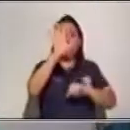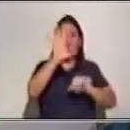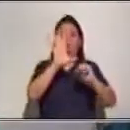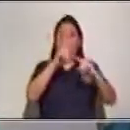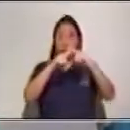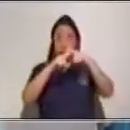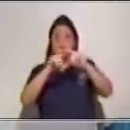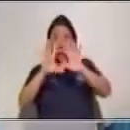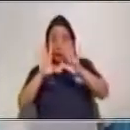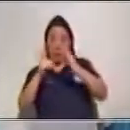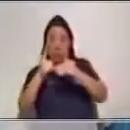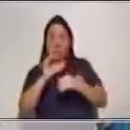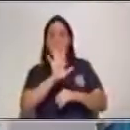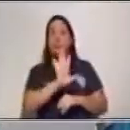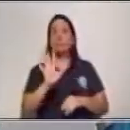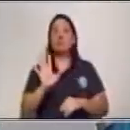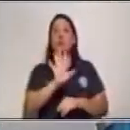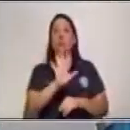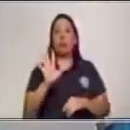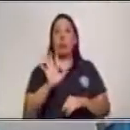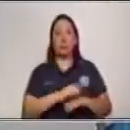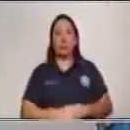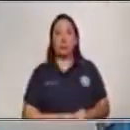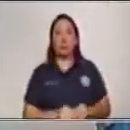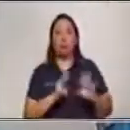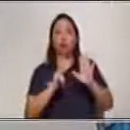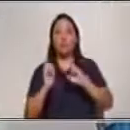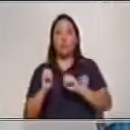por 16 es 80.